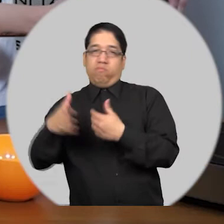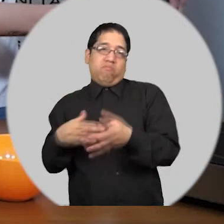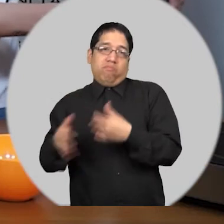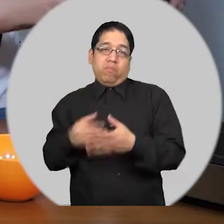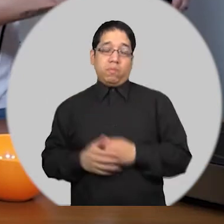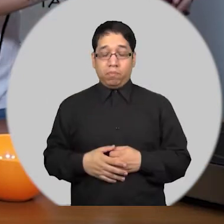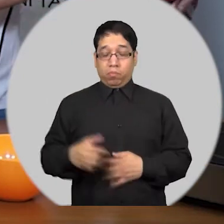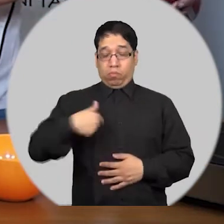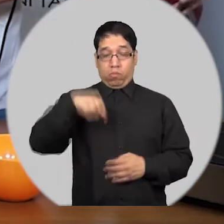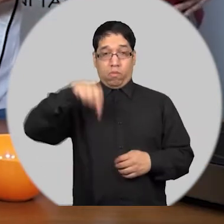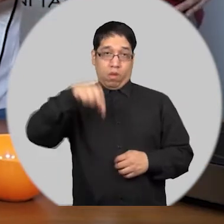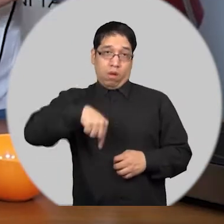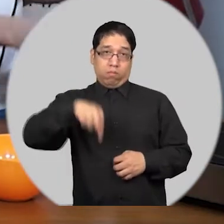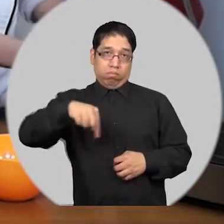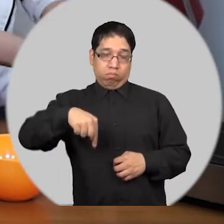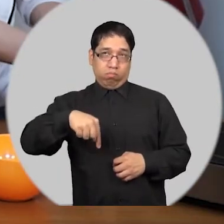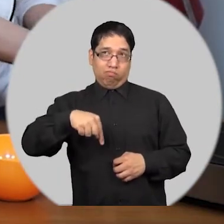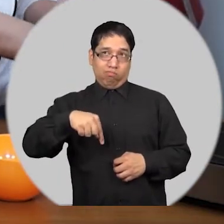caso voy a usar